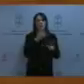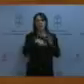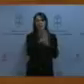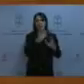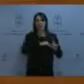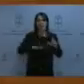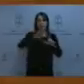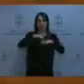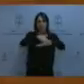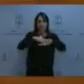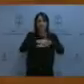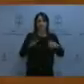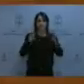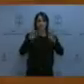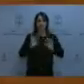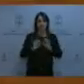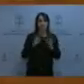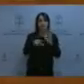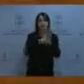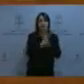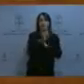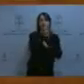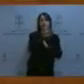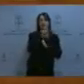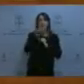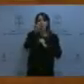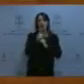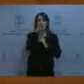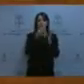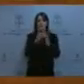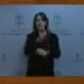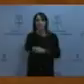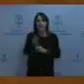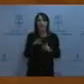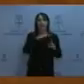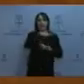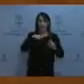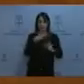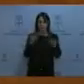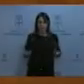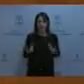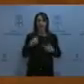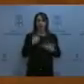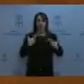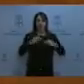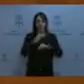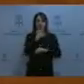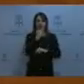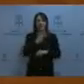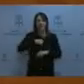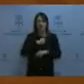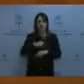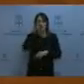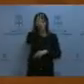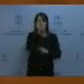este caso con la ley 21/2013 de evaluación ambiental. Y ya voy concluyendo, estamos también, desde nuestro punto de vista, ante una